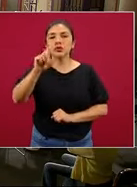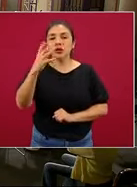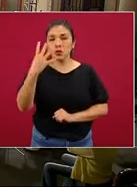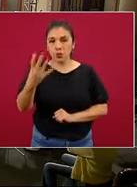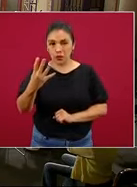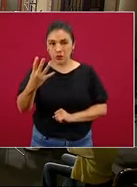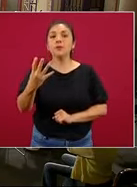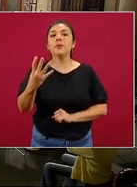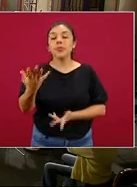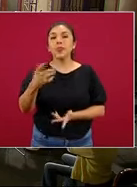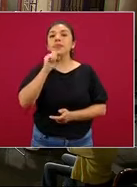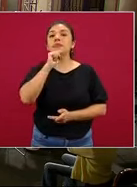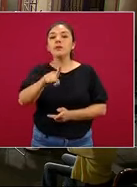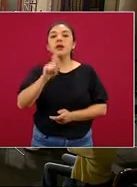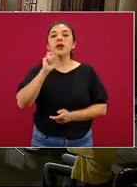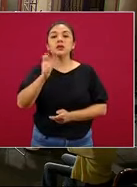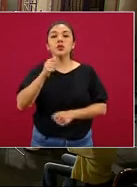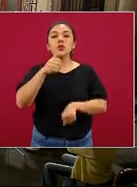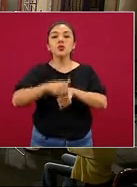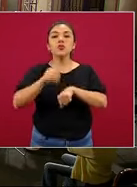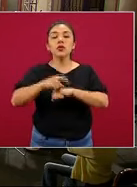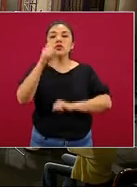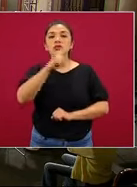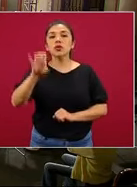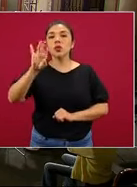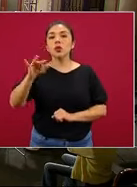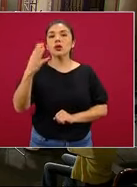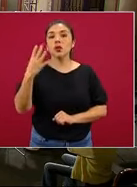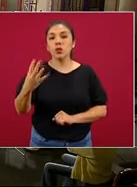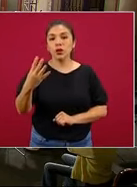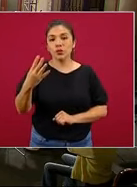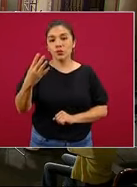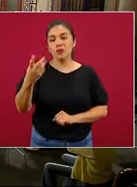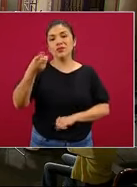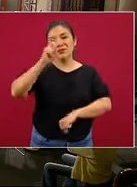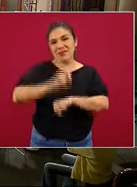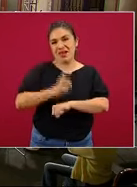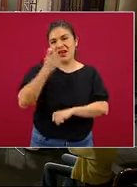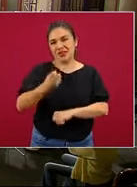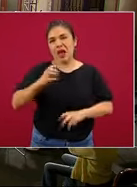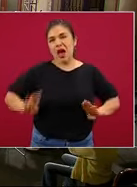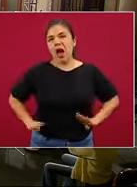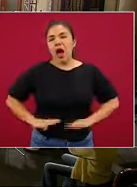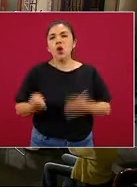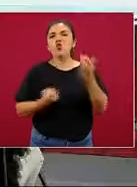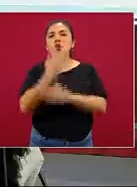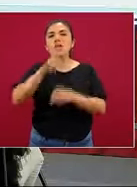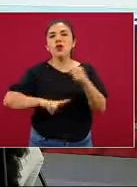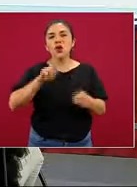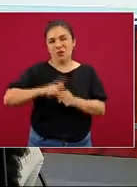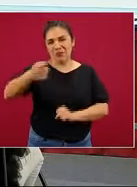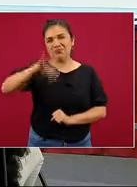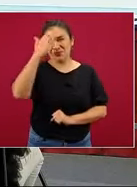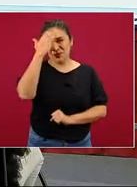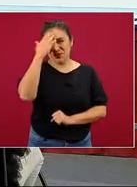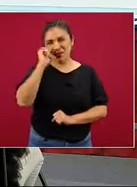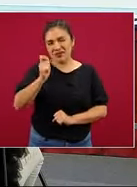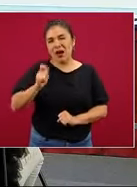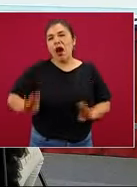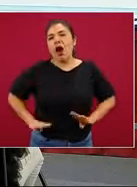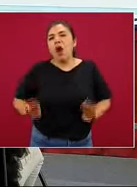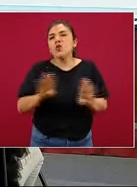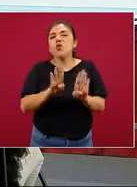234, también en el número 144 de día de esta nueva normalidad, como ustedes ya saben, caracterizada